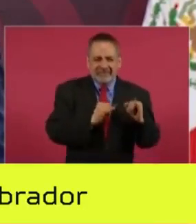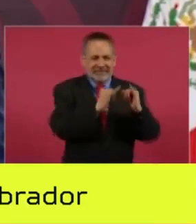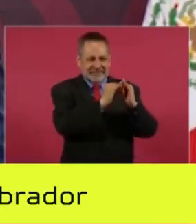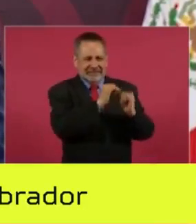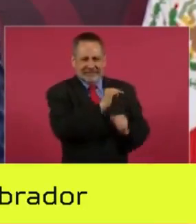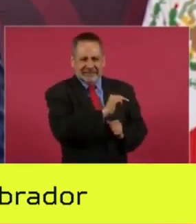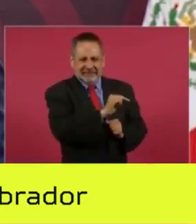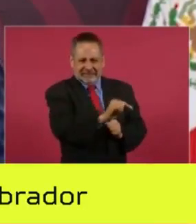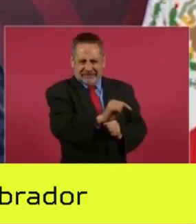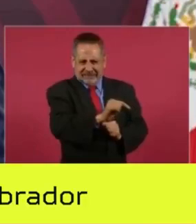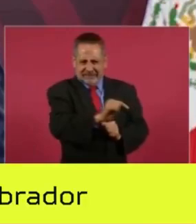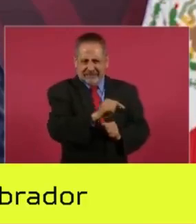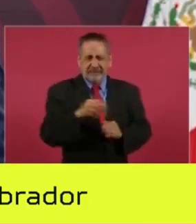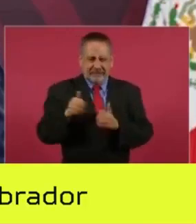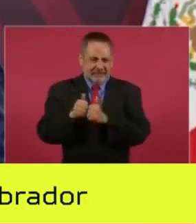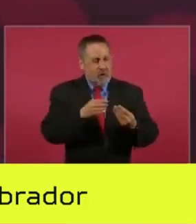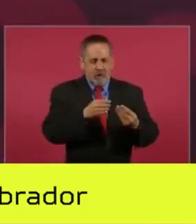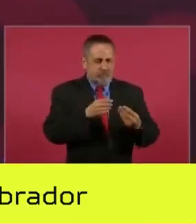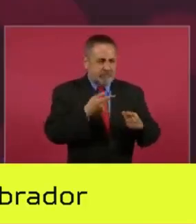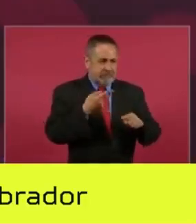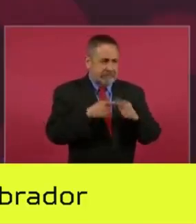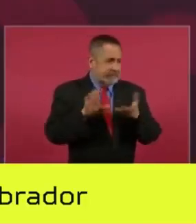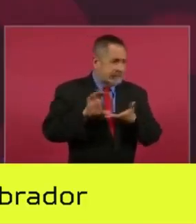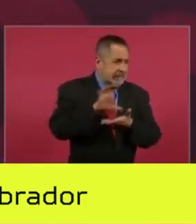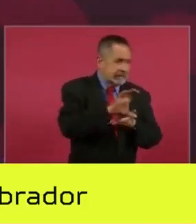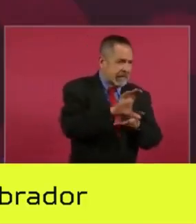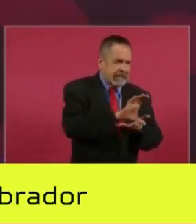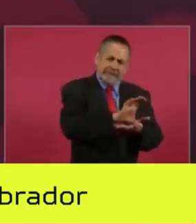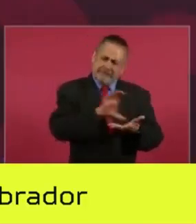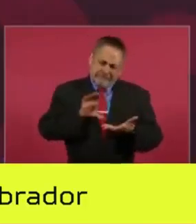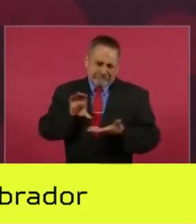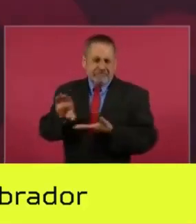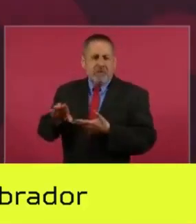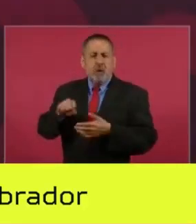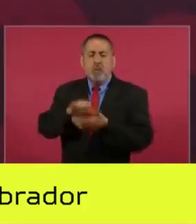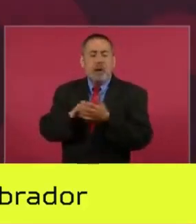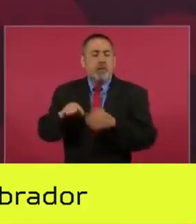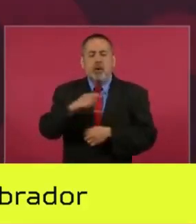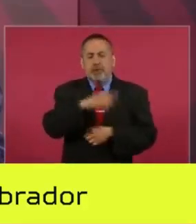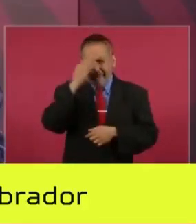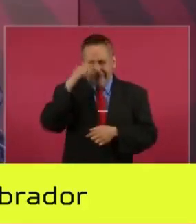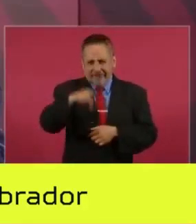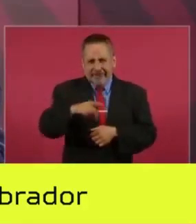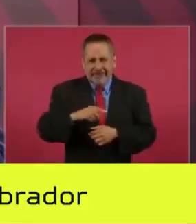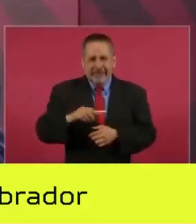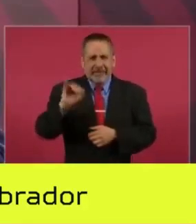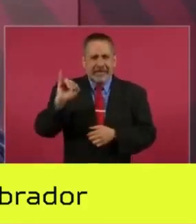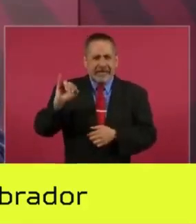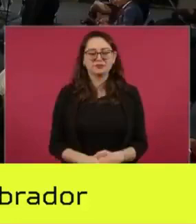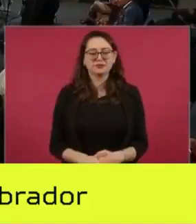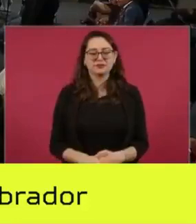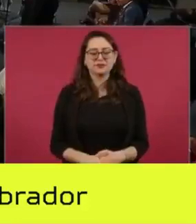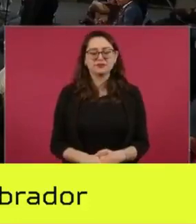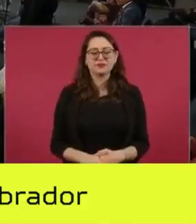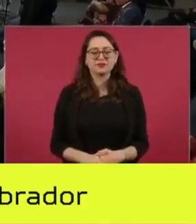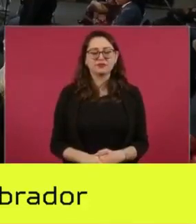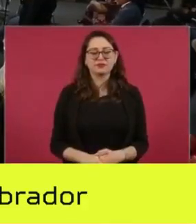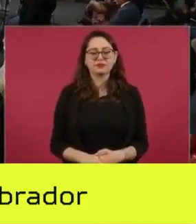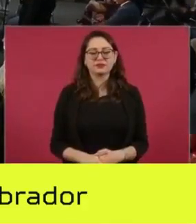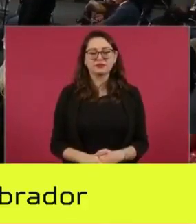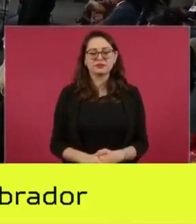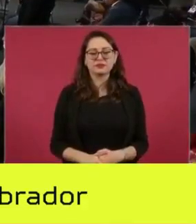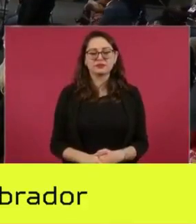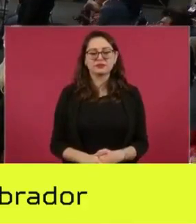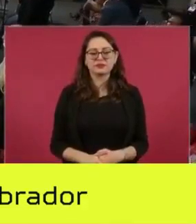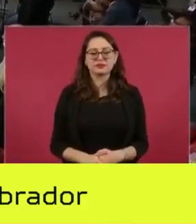los organismos autónomos. Imagínense el Instituto de la Transparencia,